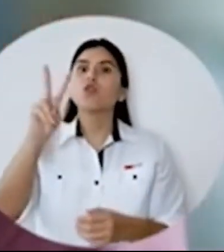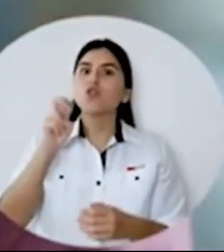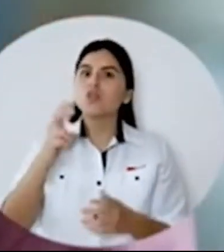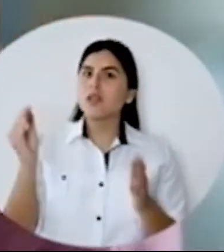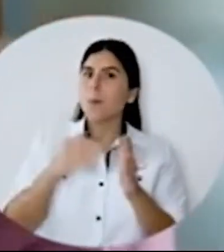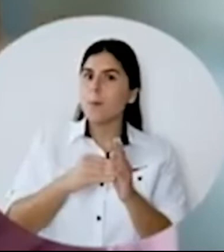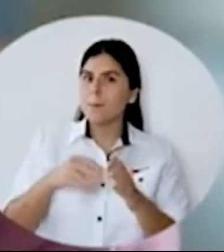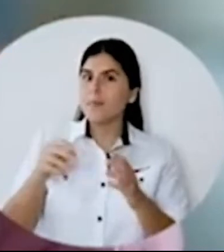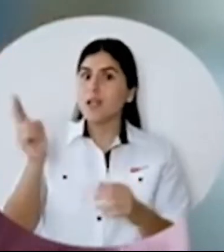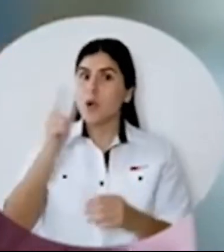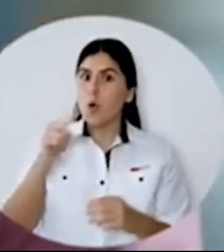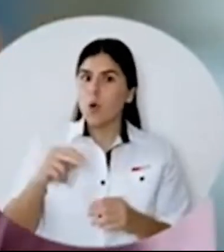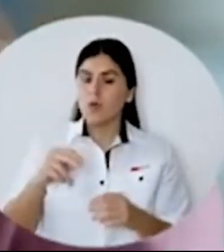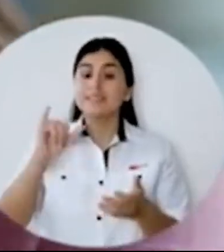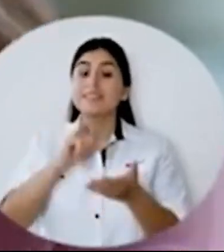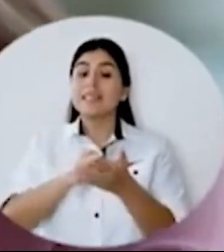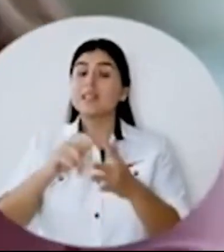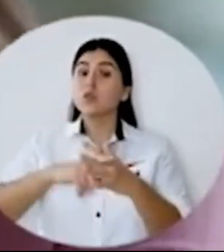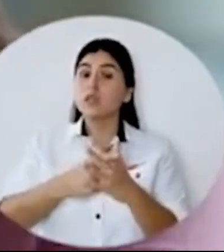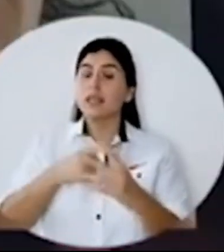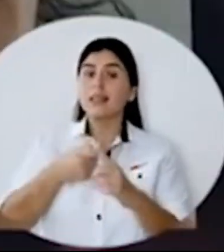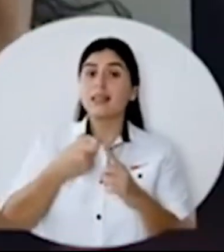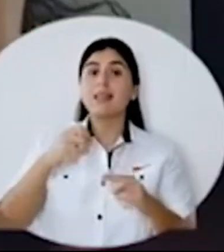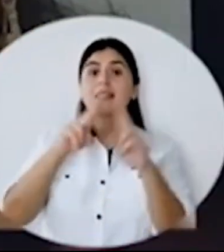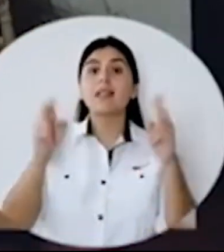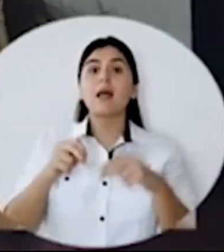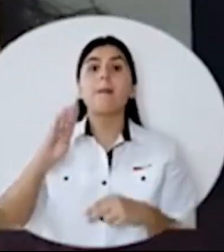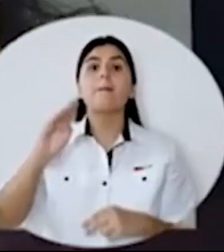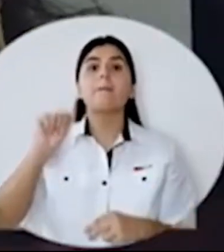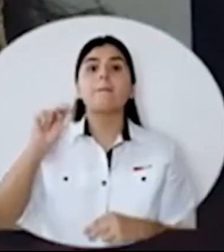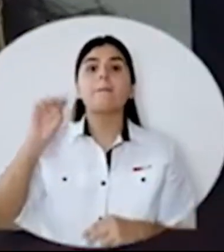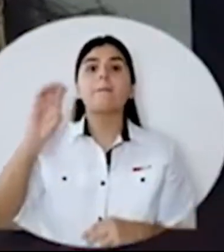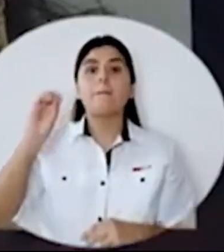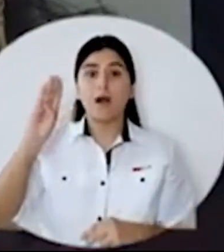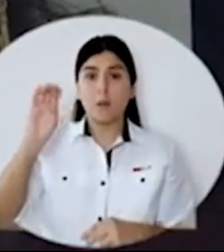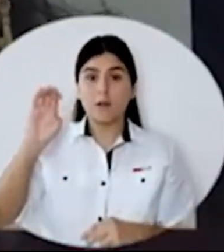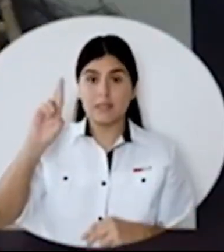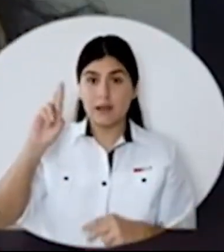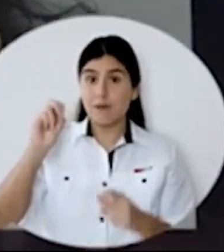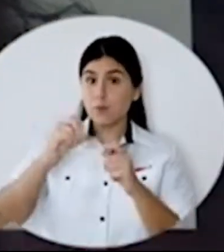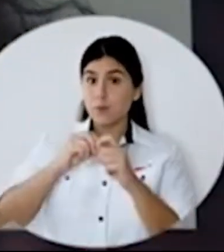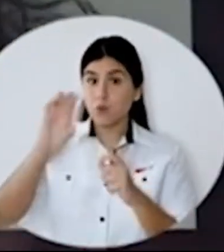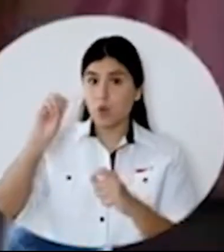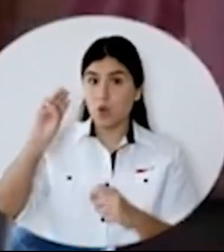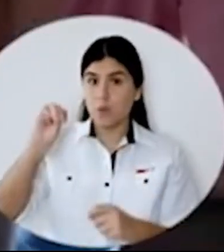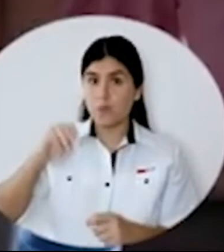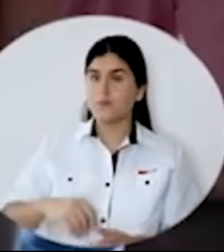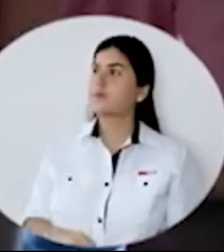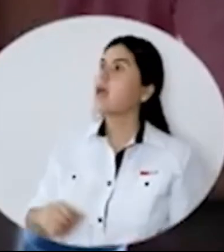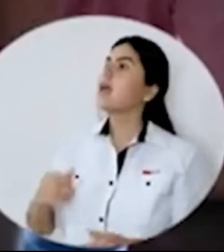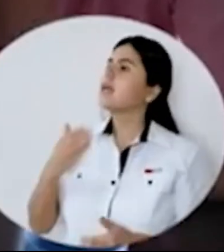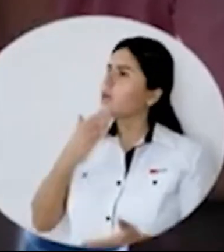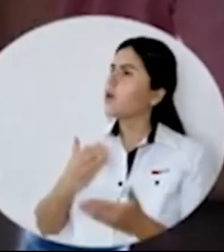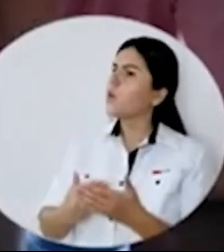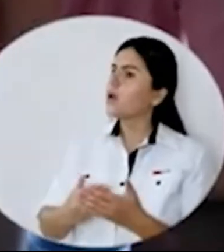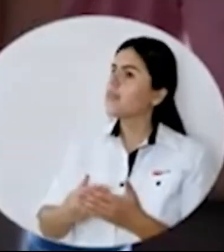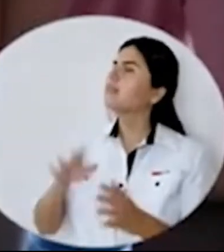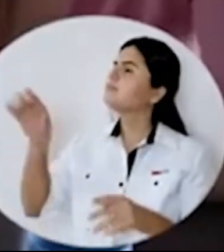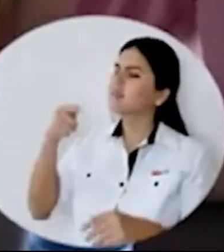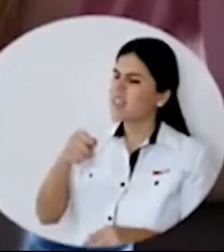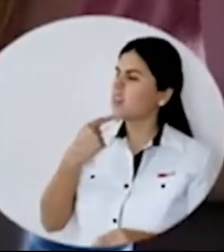Ese se ajusta desde bancobcr.com. Qué bueno esto. Perdona, ¿y tengo que darle